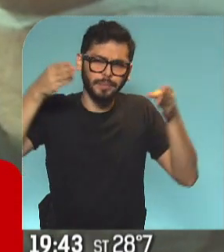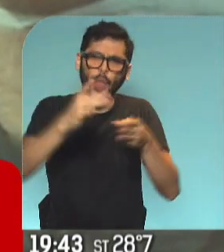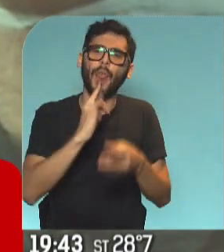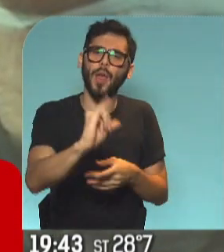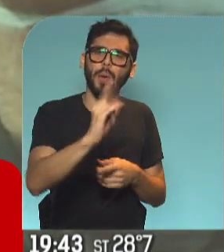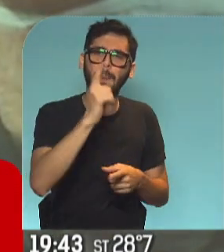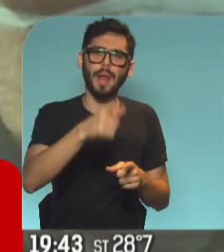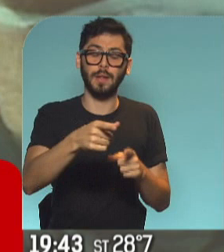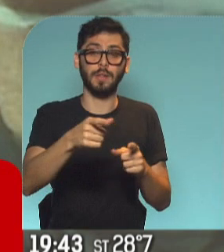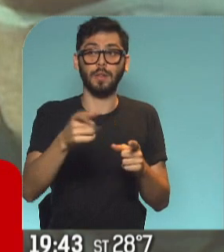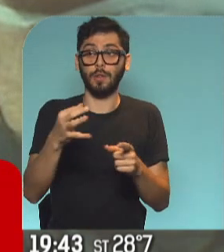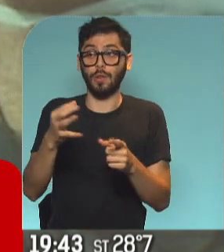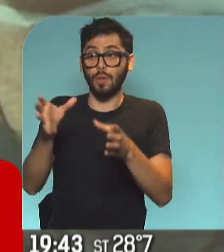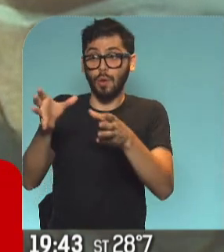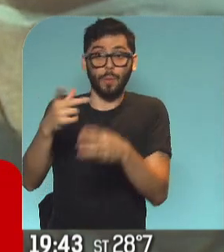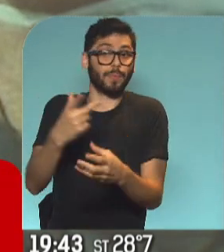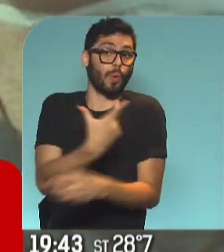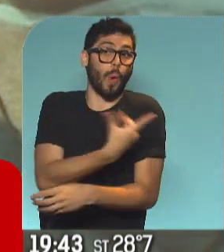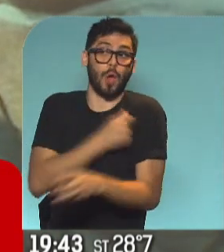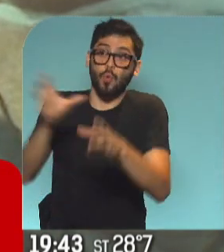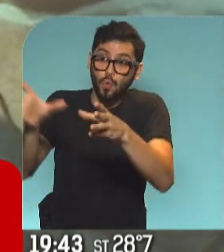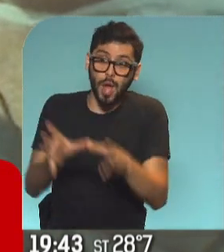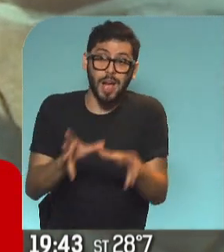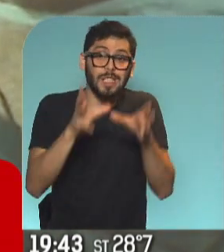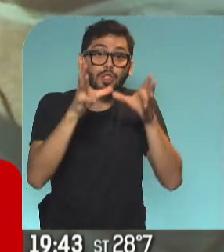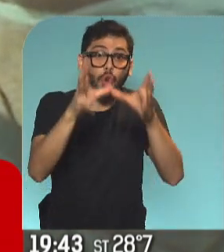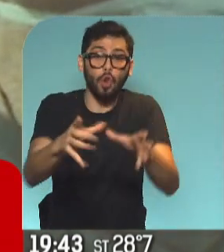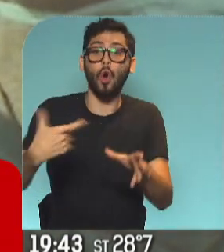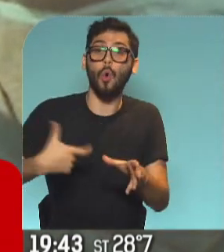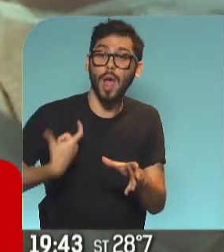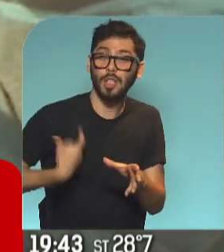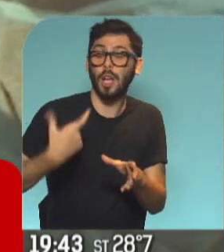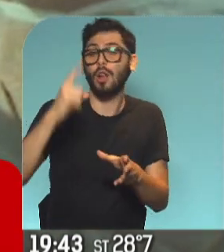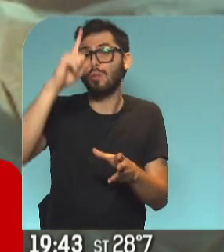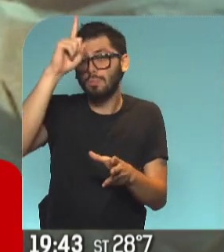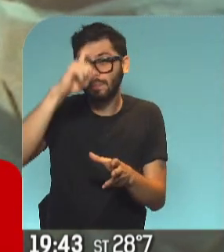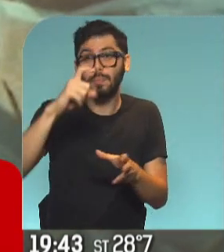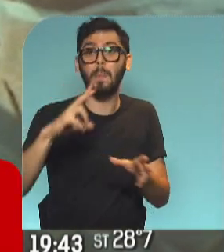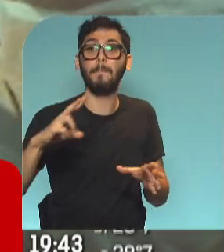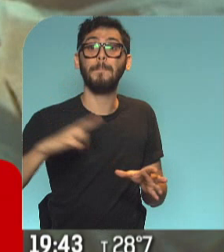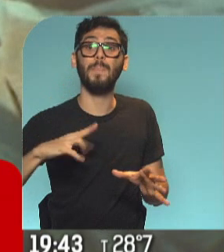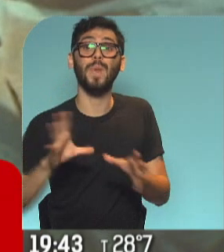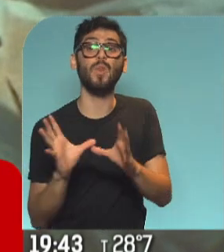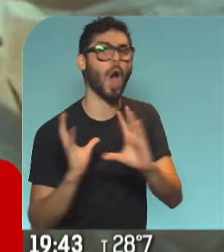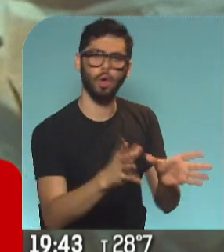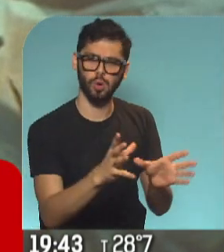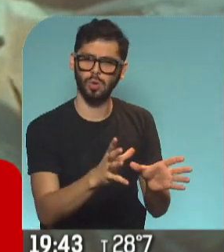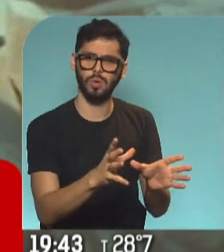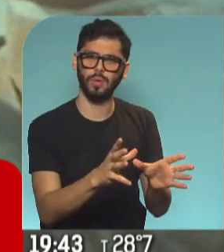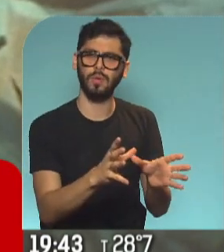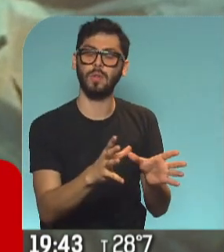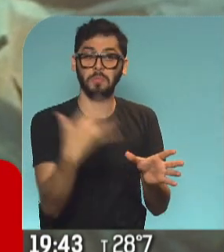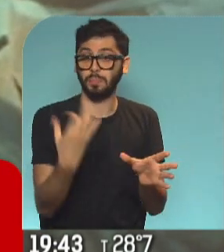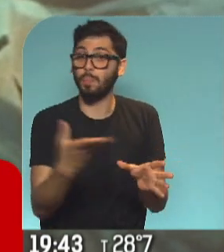supuesta concesión del plan de vacunación a obras sociales, a sanatorios, empresas de medicina privada, y la